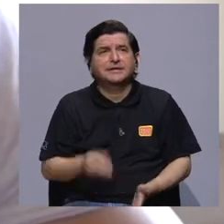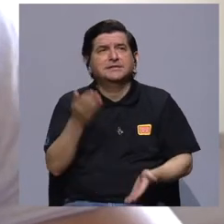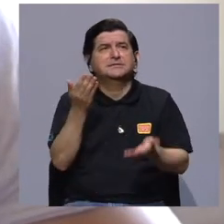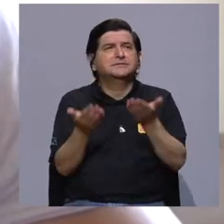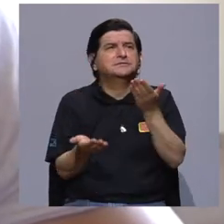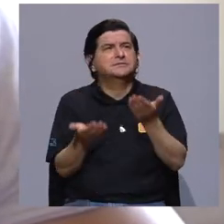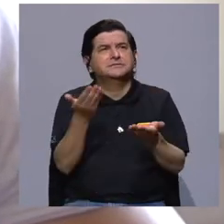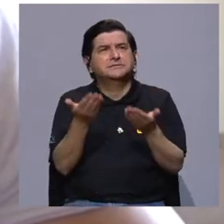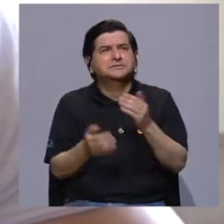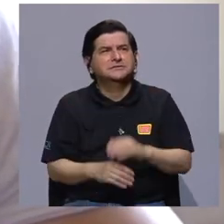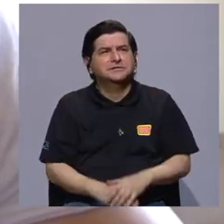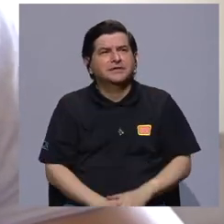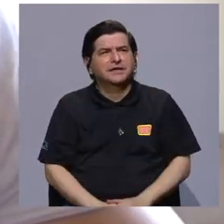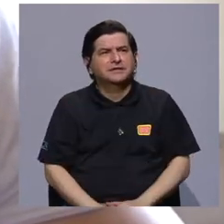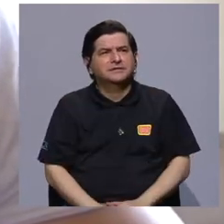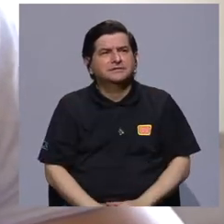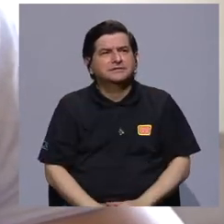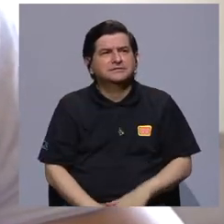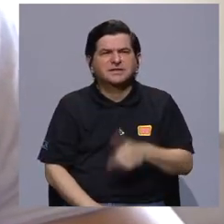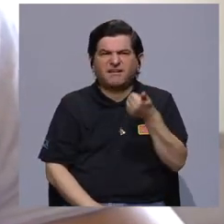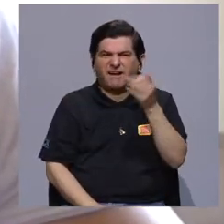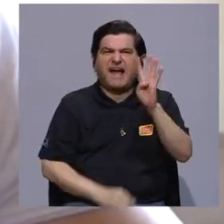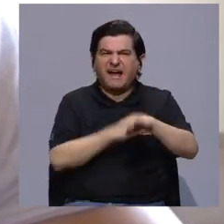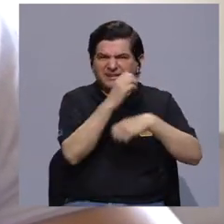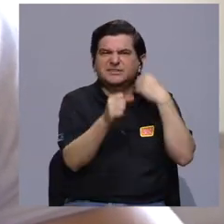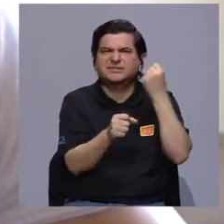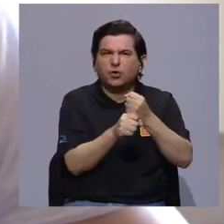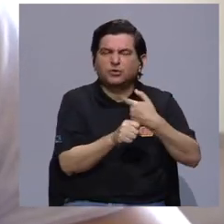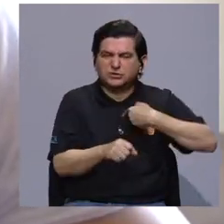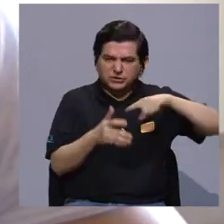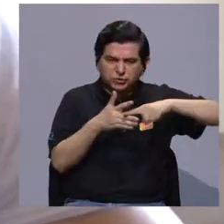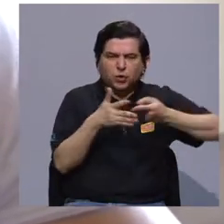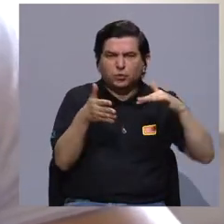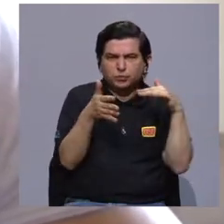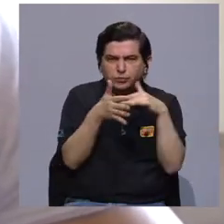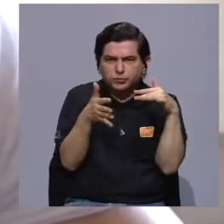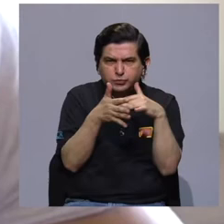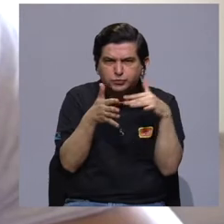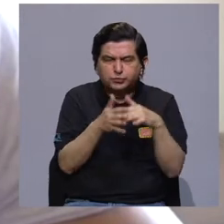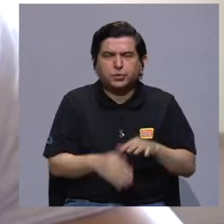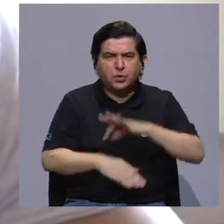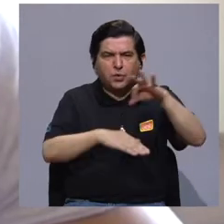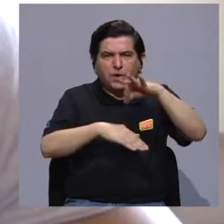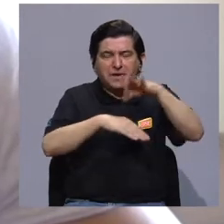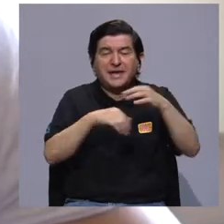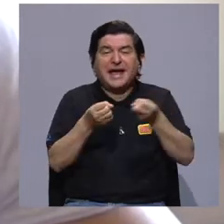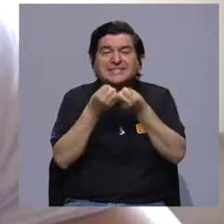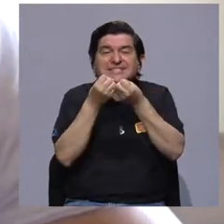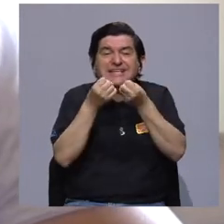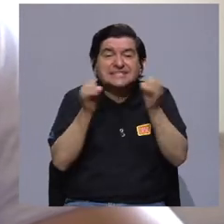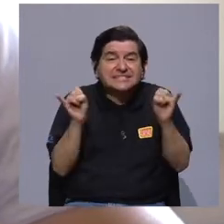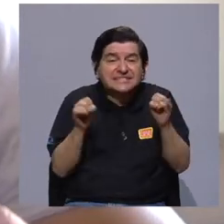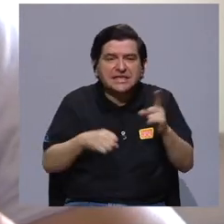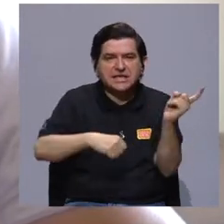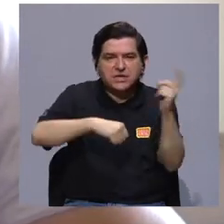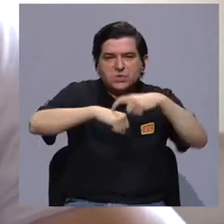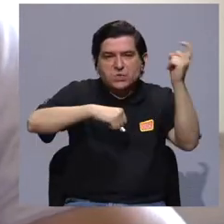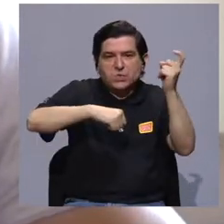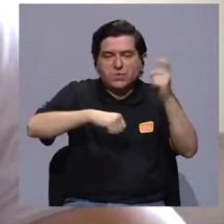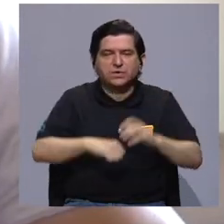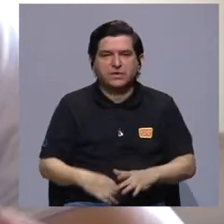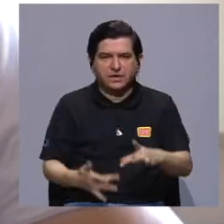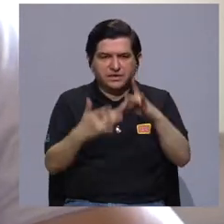hace unos, que puede ser unos 14 años, empecé a estudiar con abejas sin aguijón y